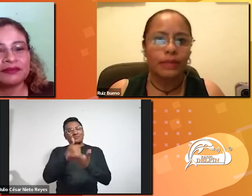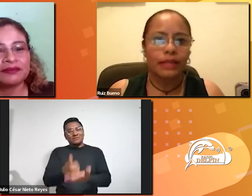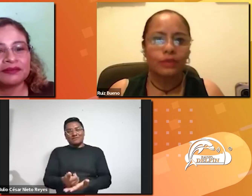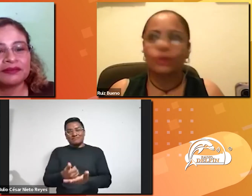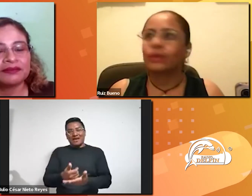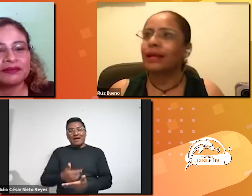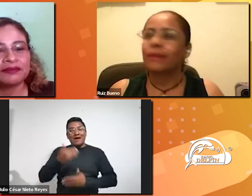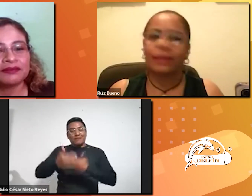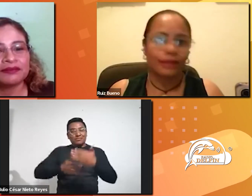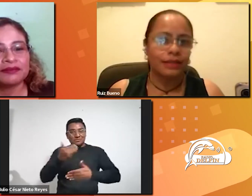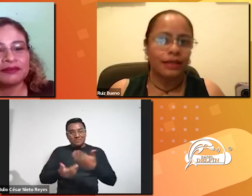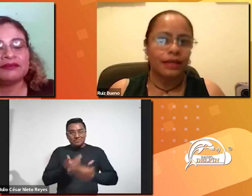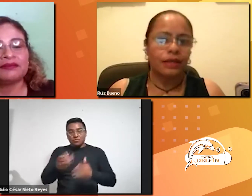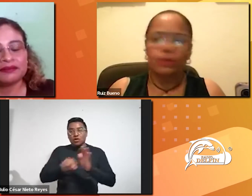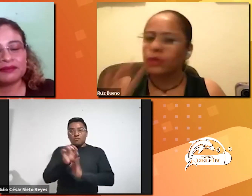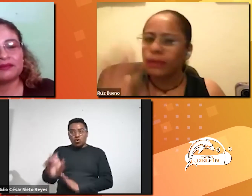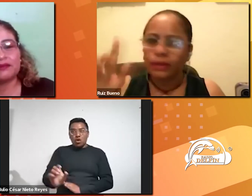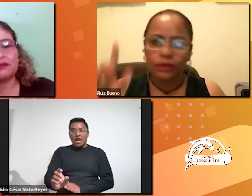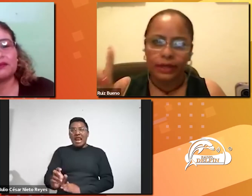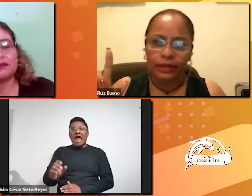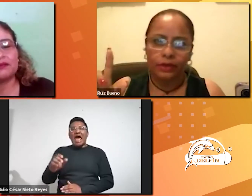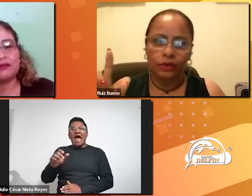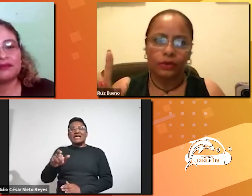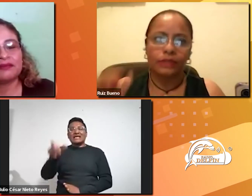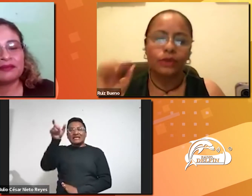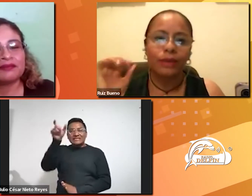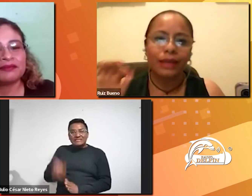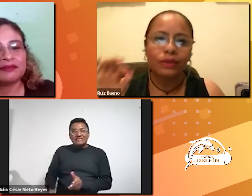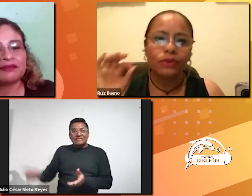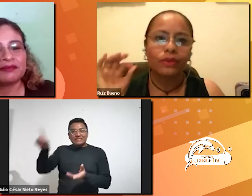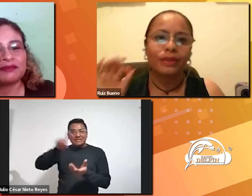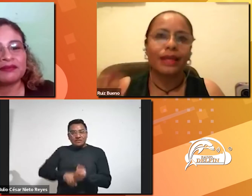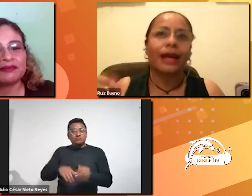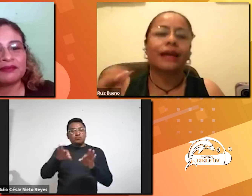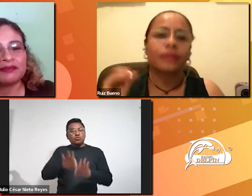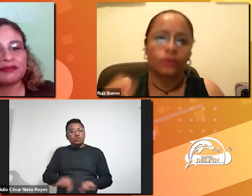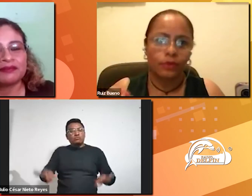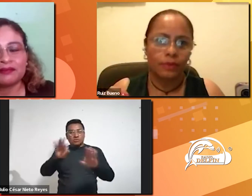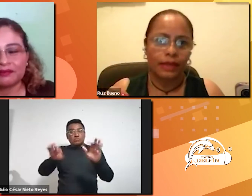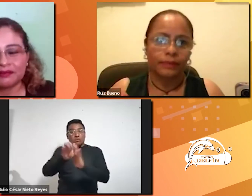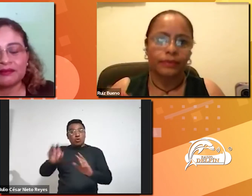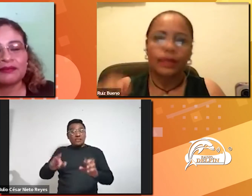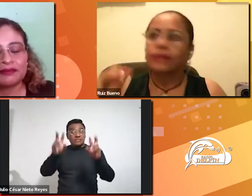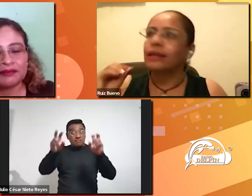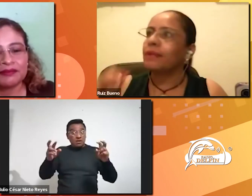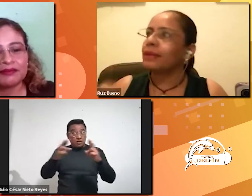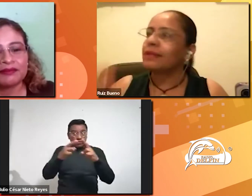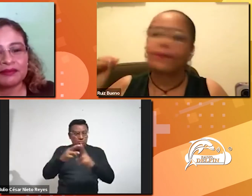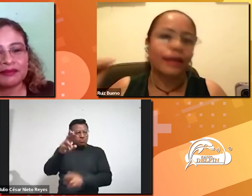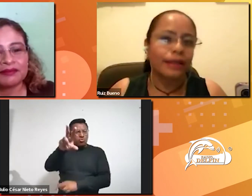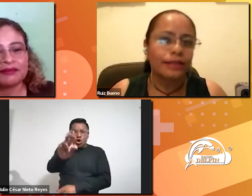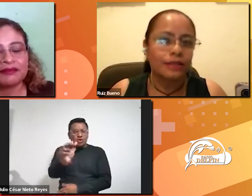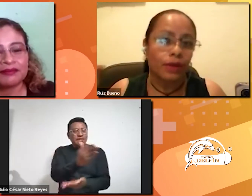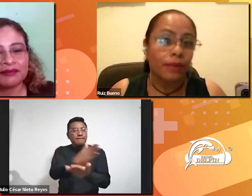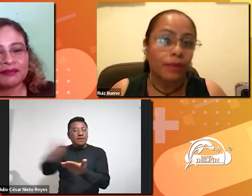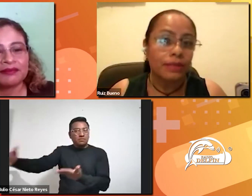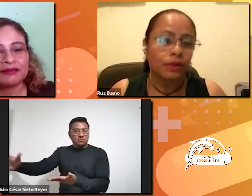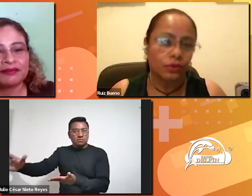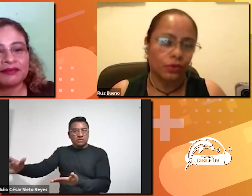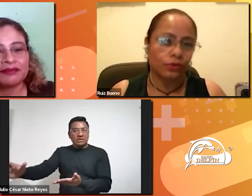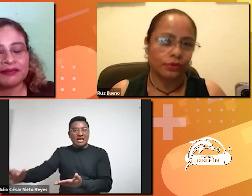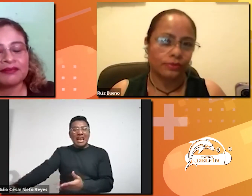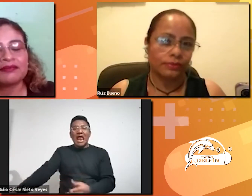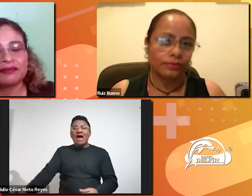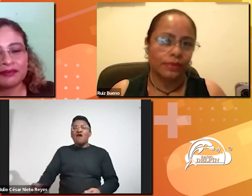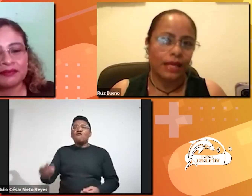actitud de vida es cuando te levantas, y no estoy hablando de religión, estoy hablando de actitud de vida. Te levantas y agradeces porque abriste